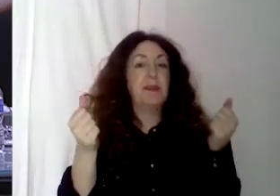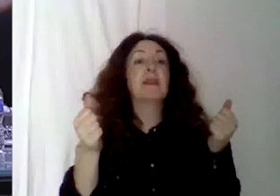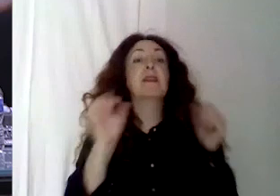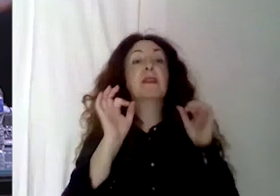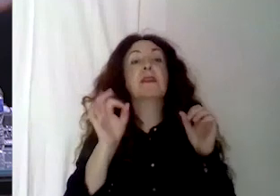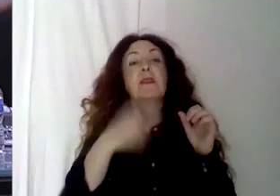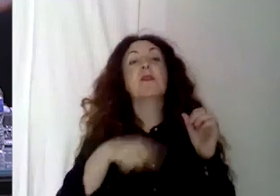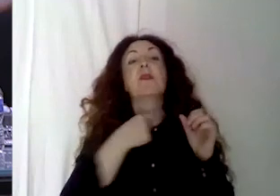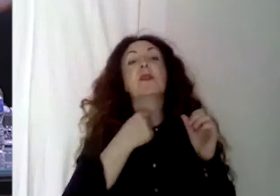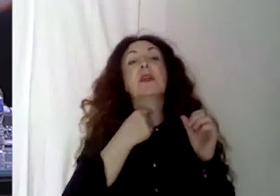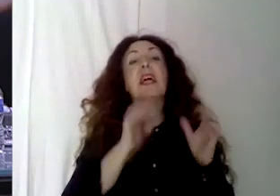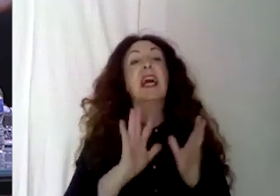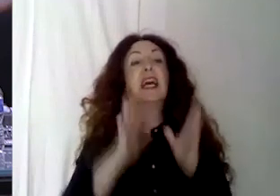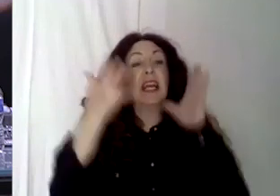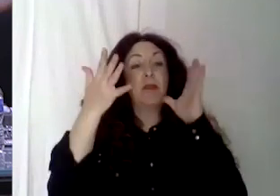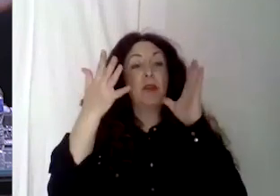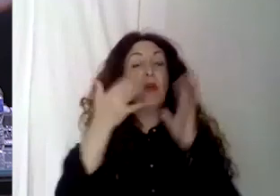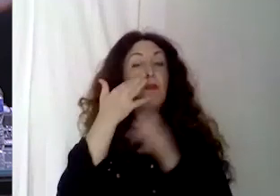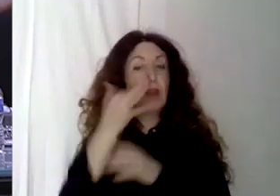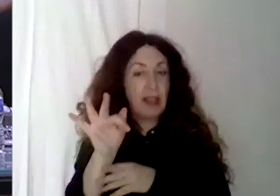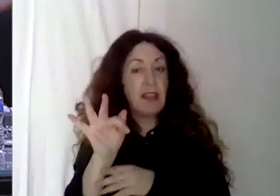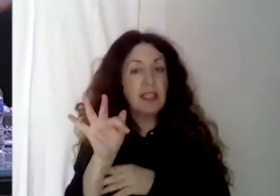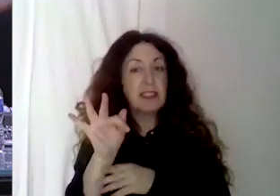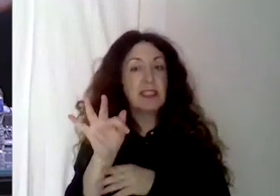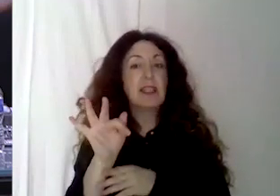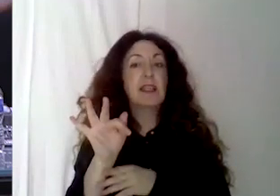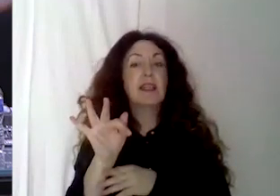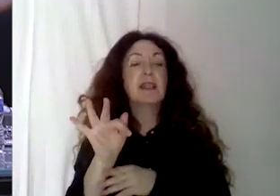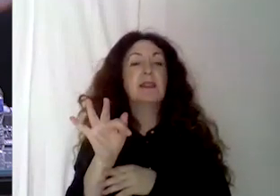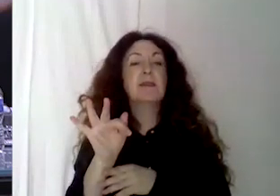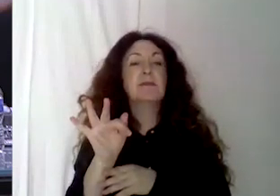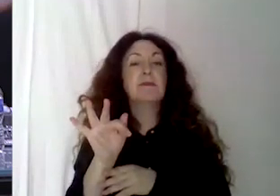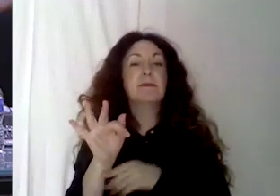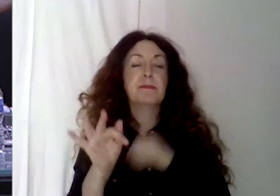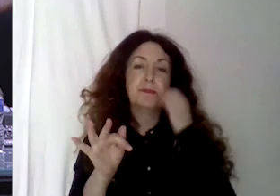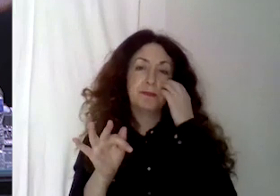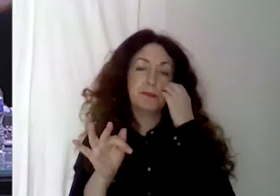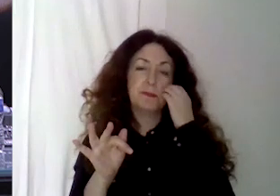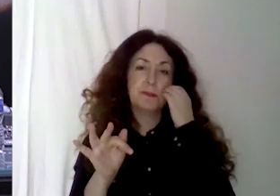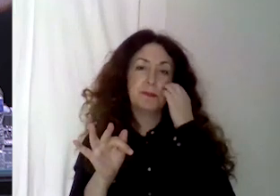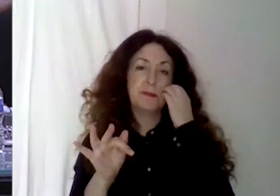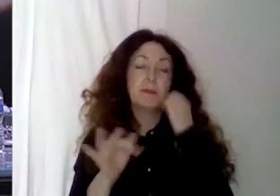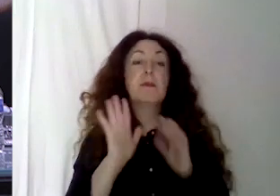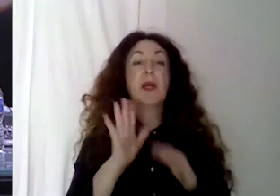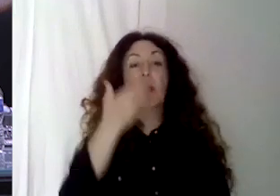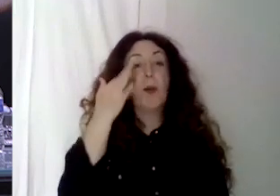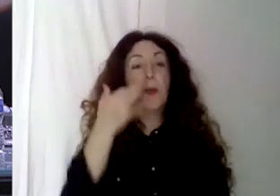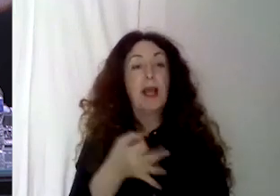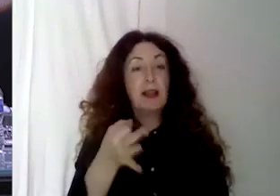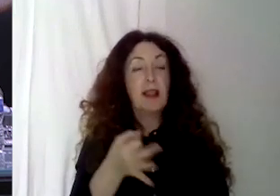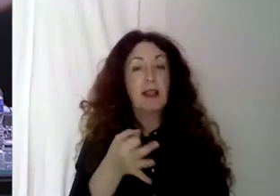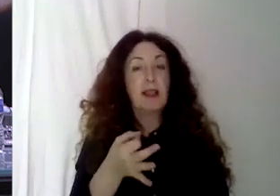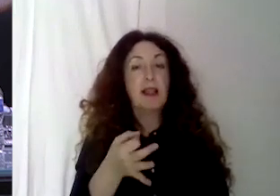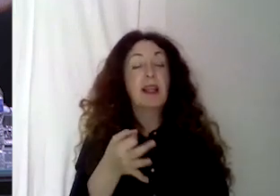Francesa. Si lo sigáis creyendo me parecerá muy bien, porque de ilusión también se vive. Pero la verdad es que